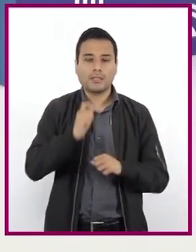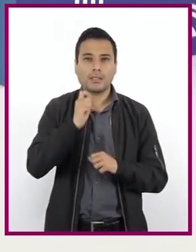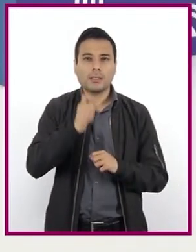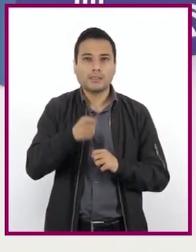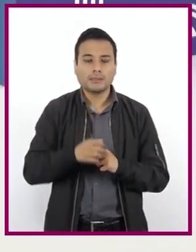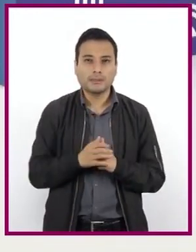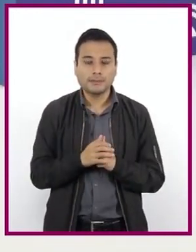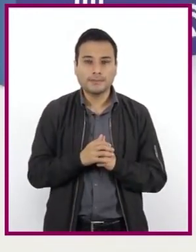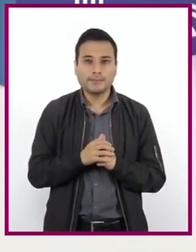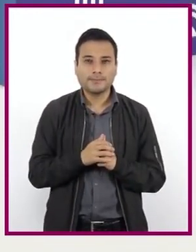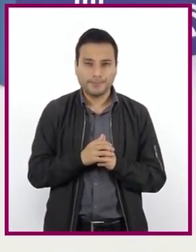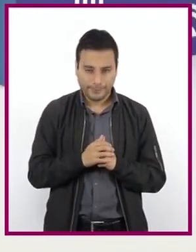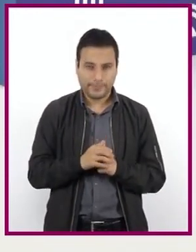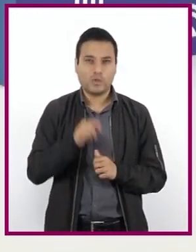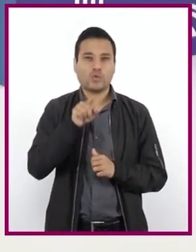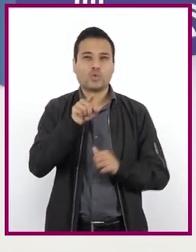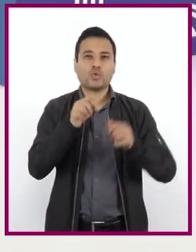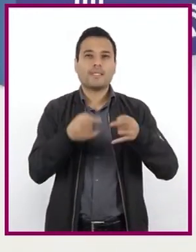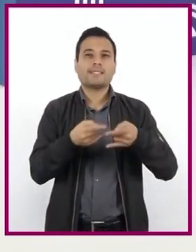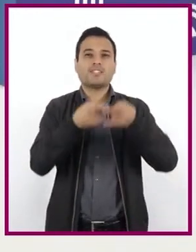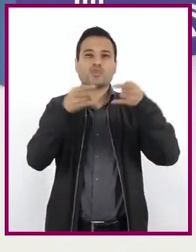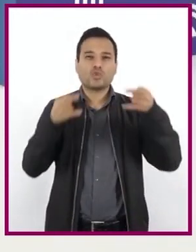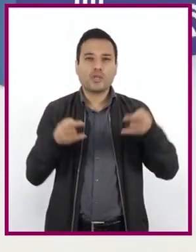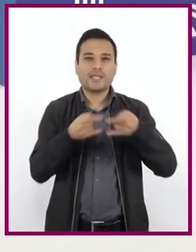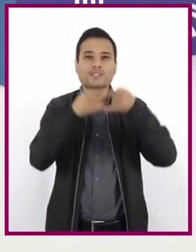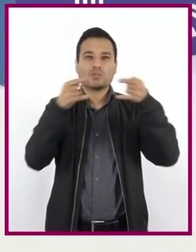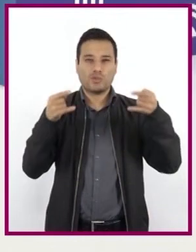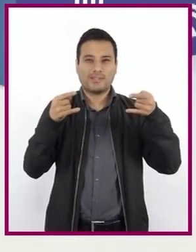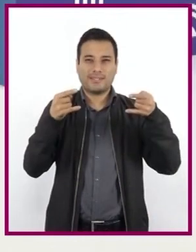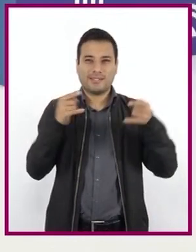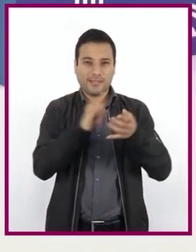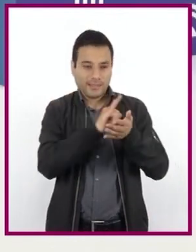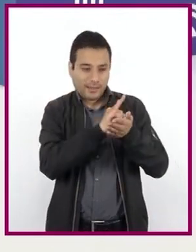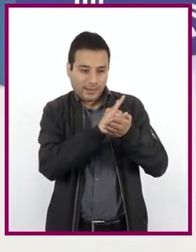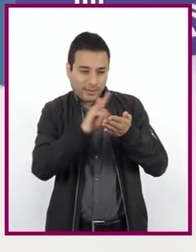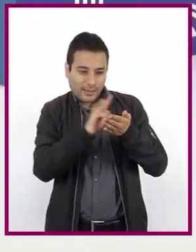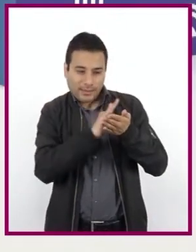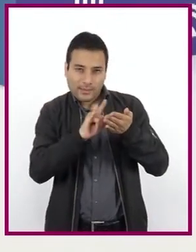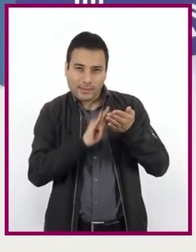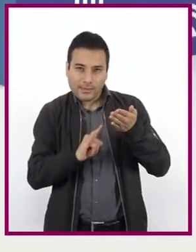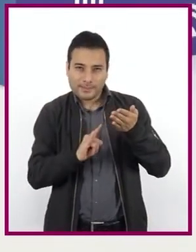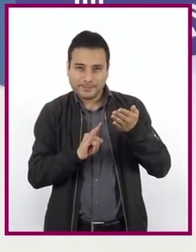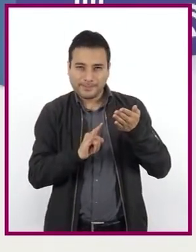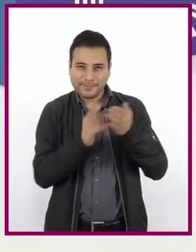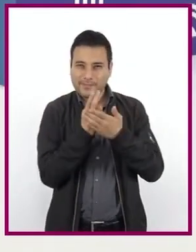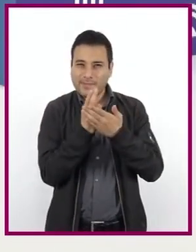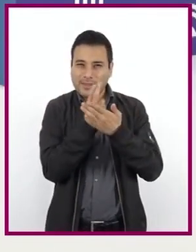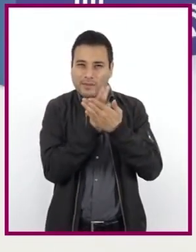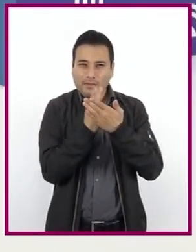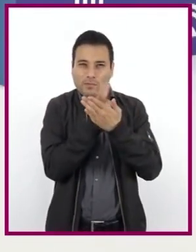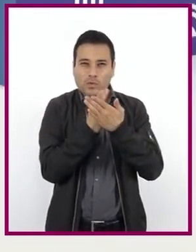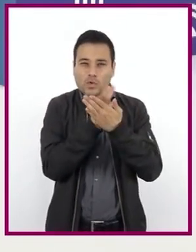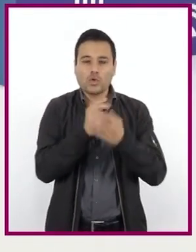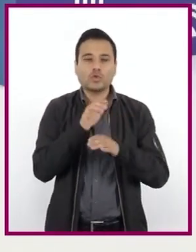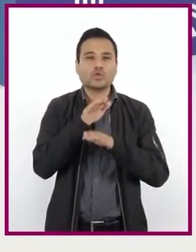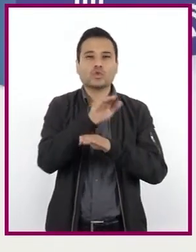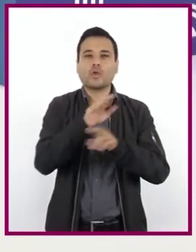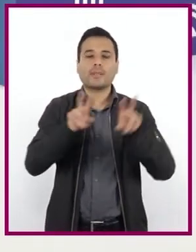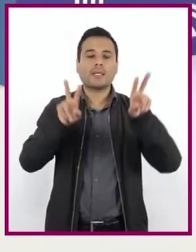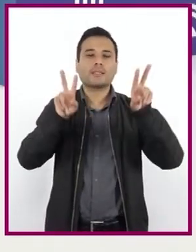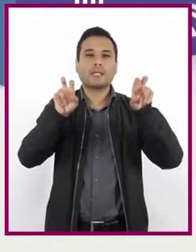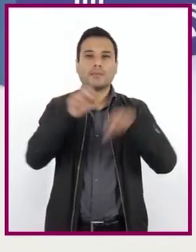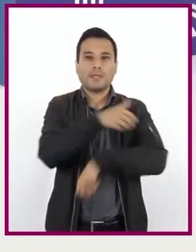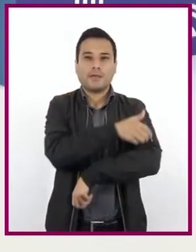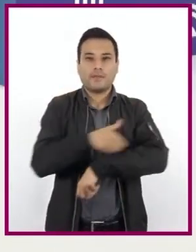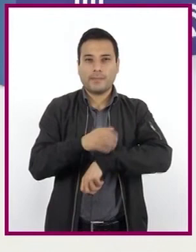parte de la historieta correspondiente a las consecuencias económicas de las reformas